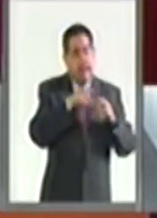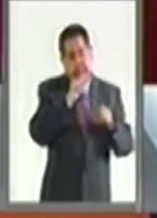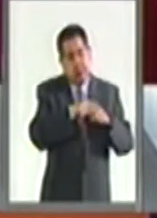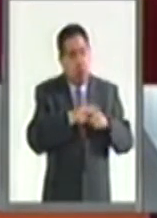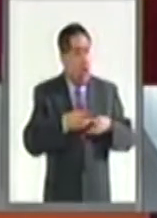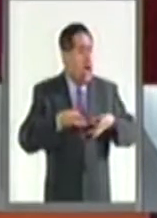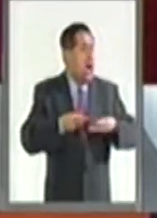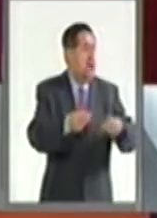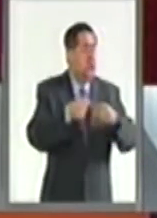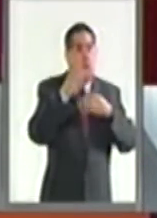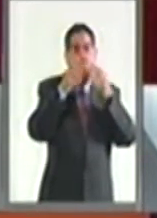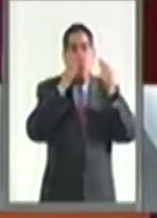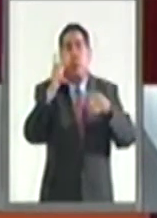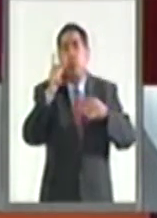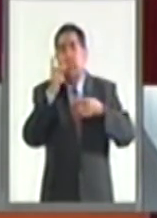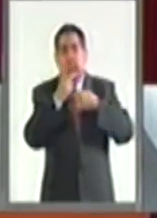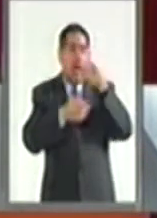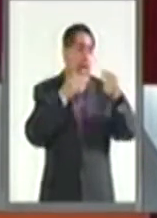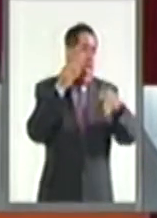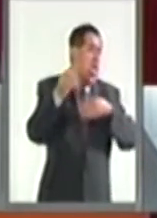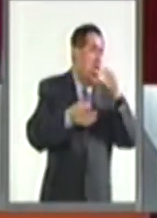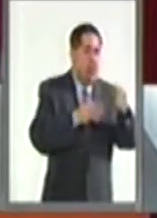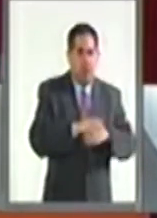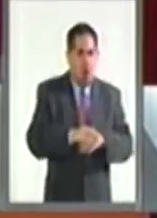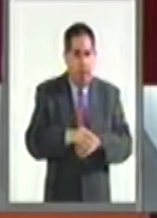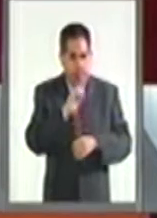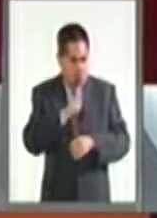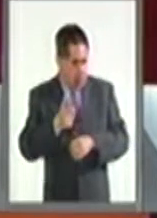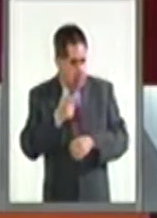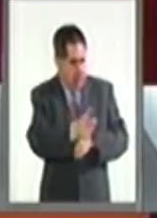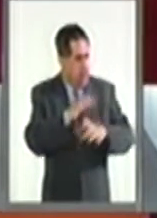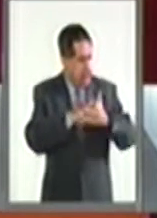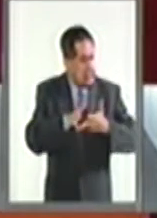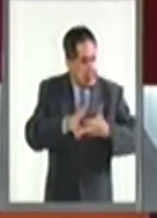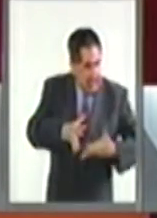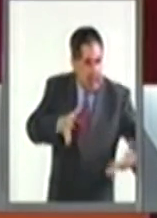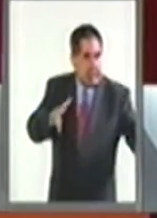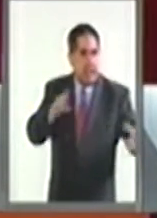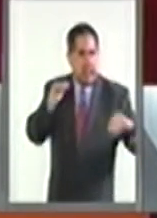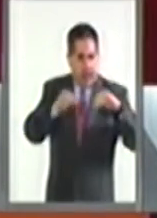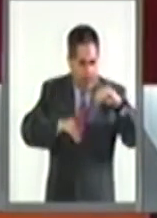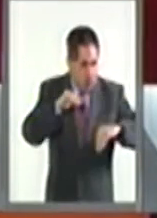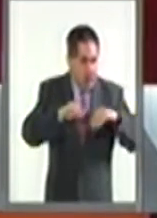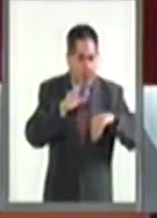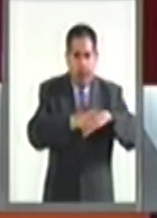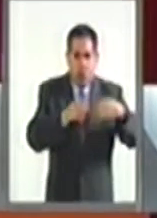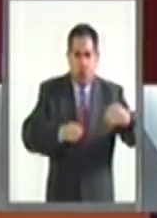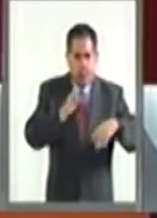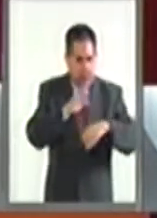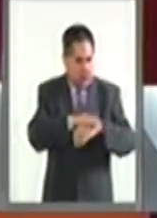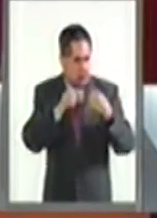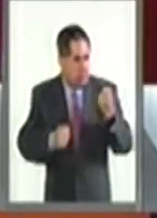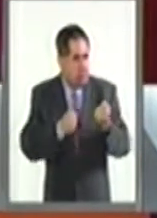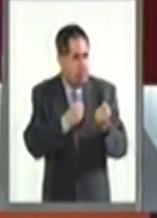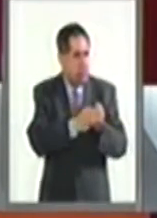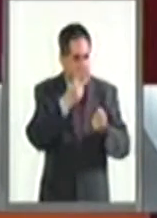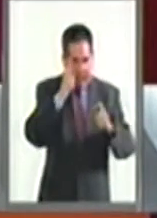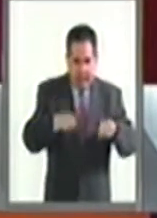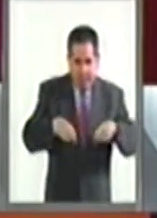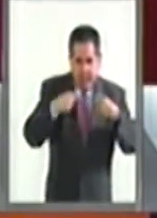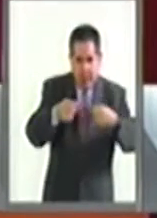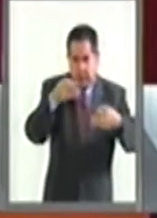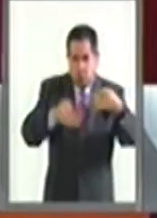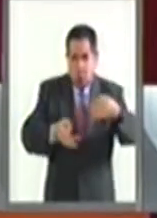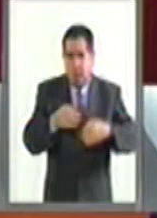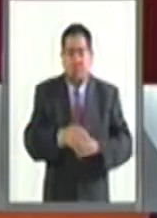prefieren gastar en publicidad lo que pudieran invertir en áreas más importantes, como fortalecer la impartición de